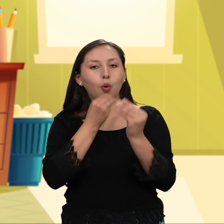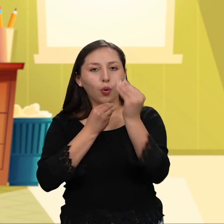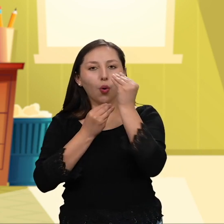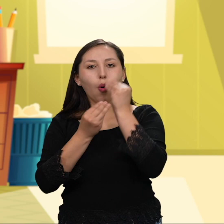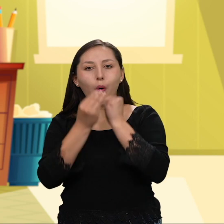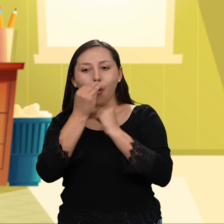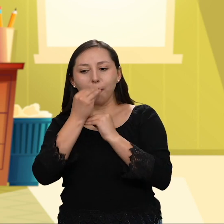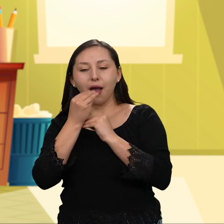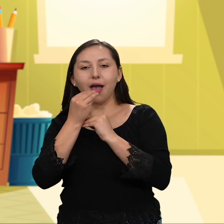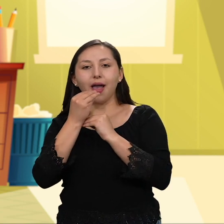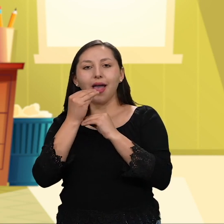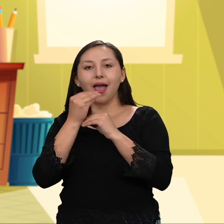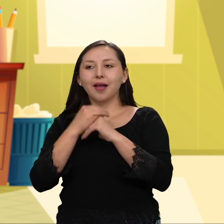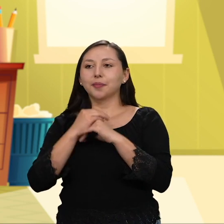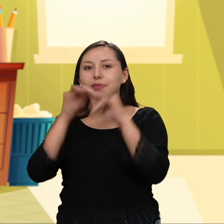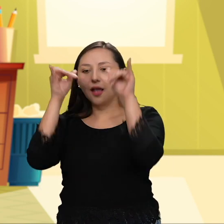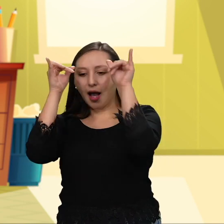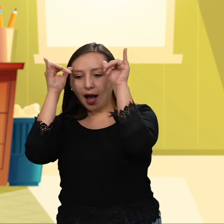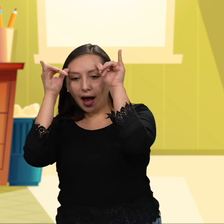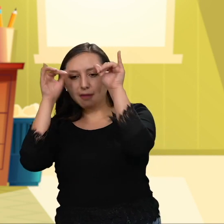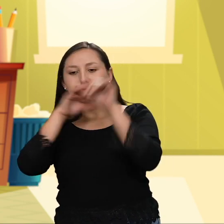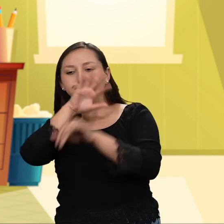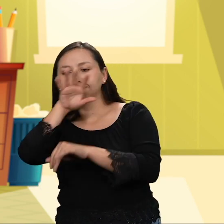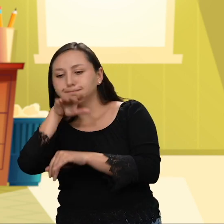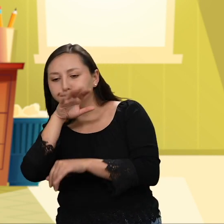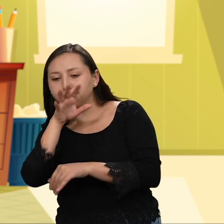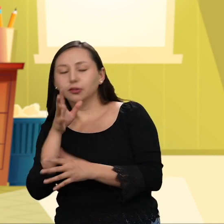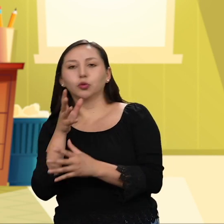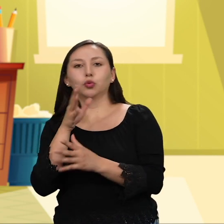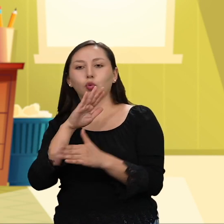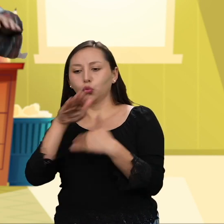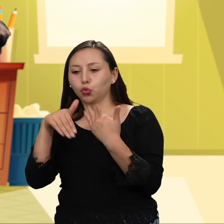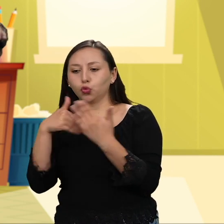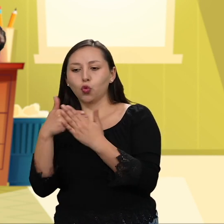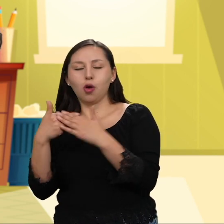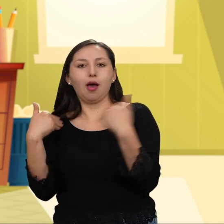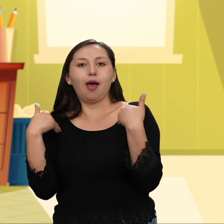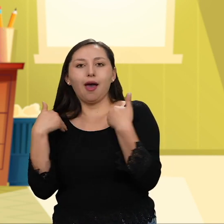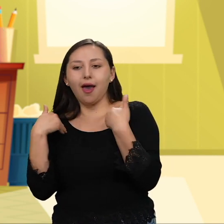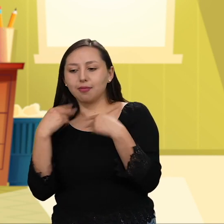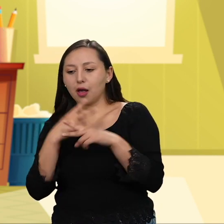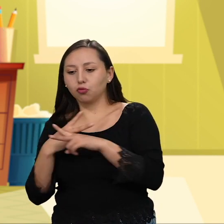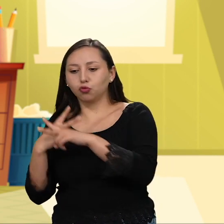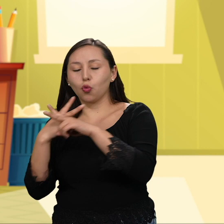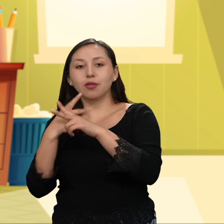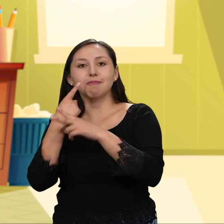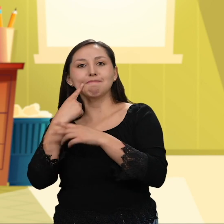volvieron sedentarios. La crisis climática los hizo cambiar de manera radical.